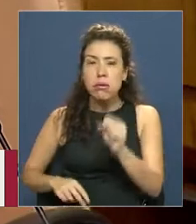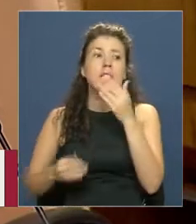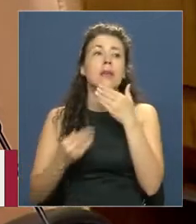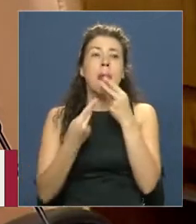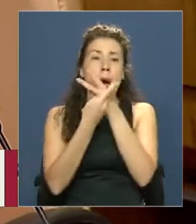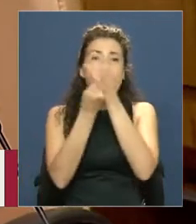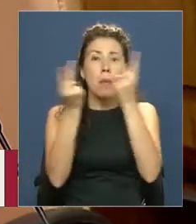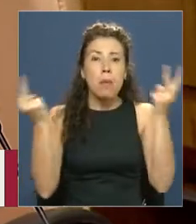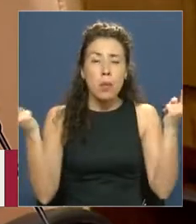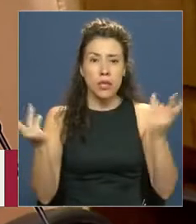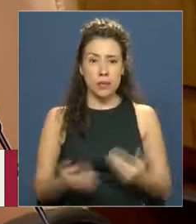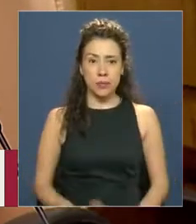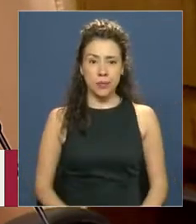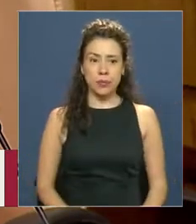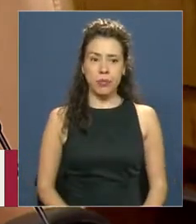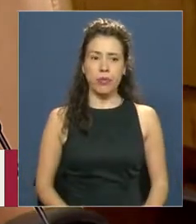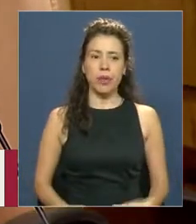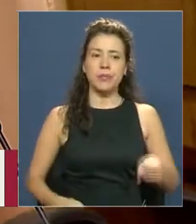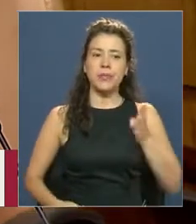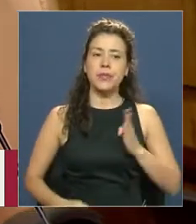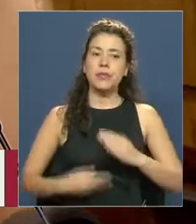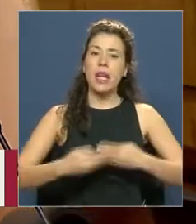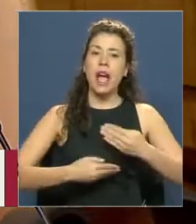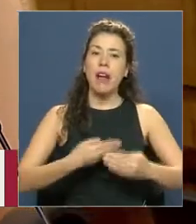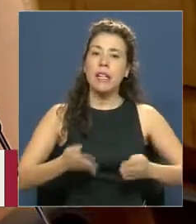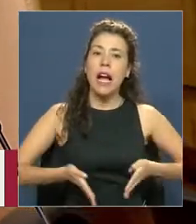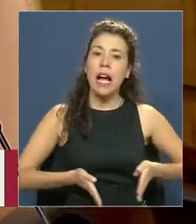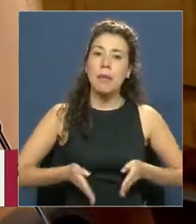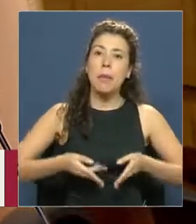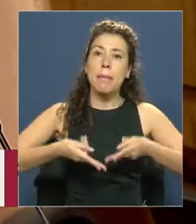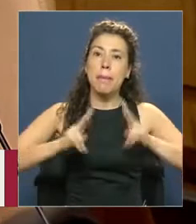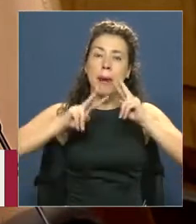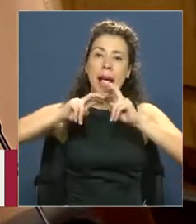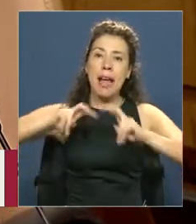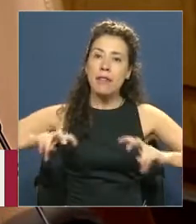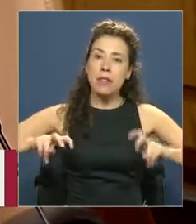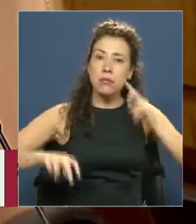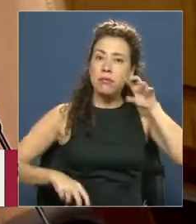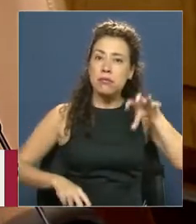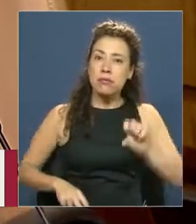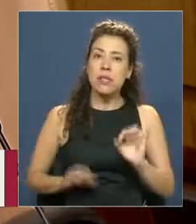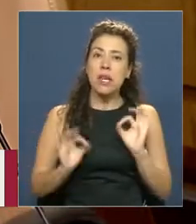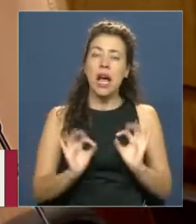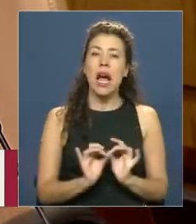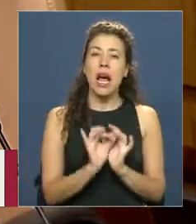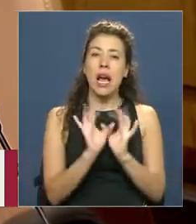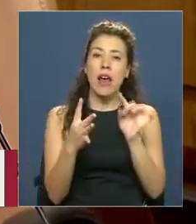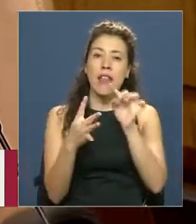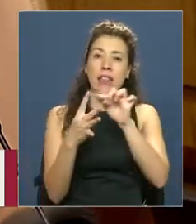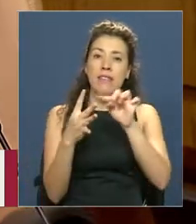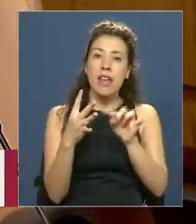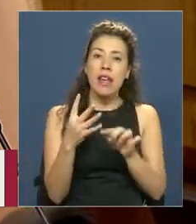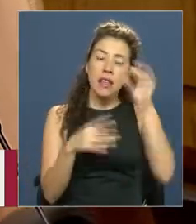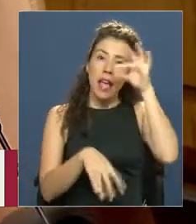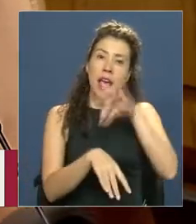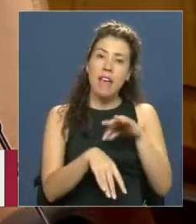visibilización. Debemos avanzar hacia un camino que permita la investigación y el diagnóstico preciso de diversas enfermedades